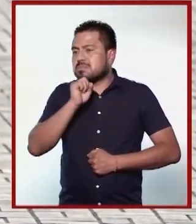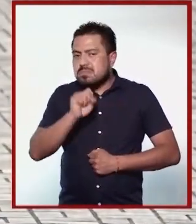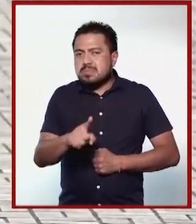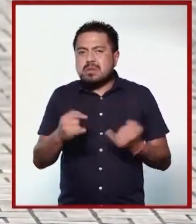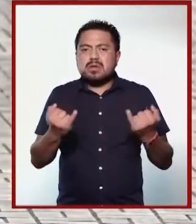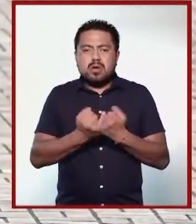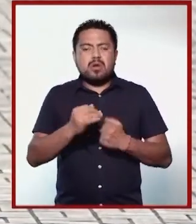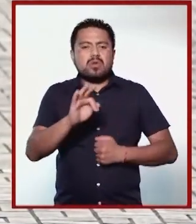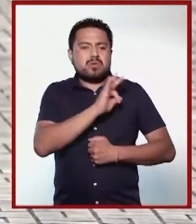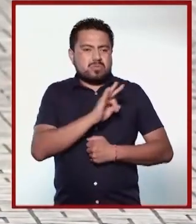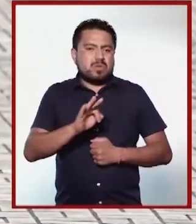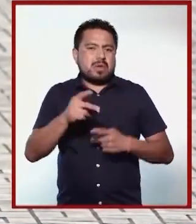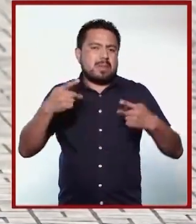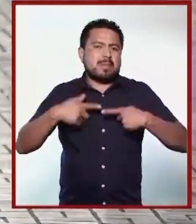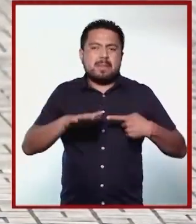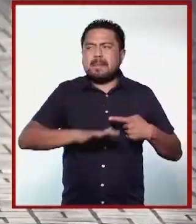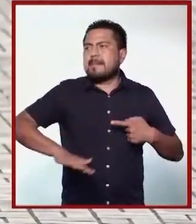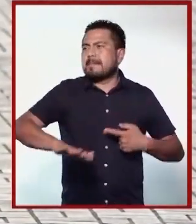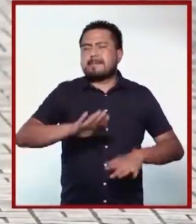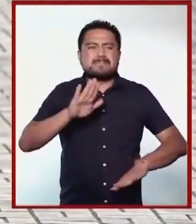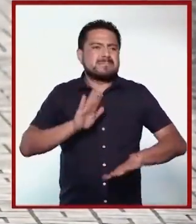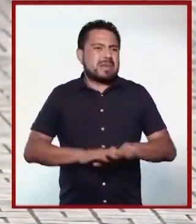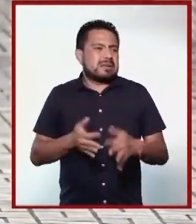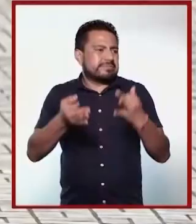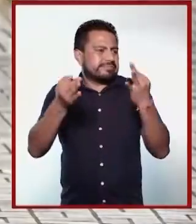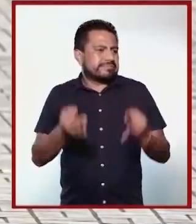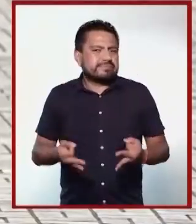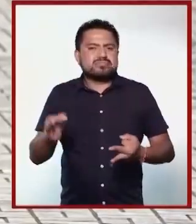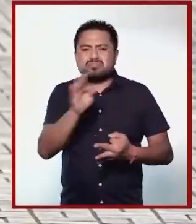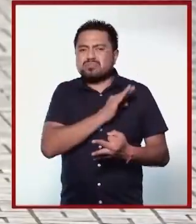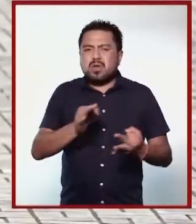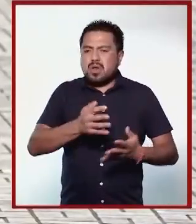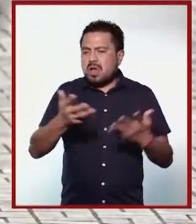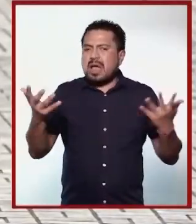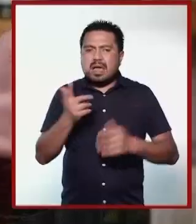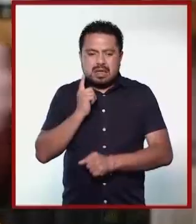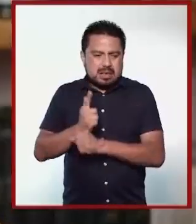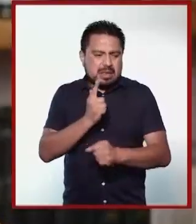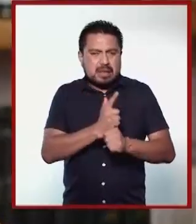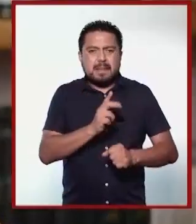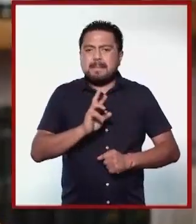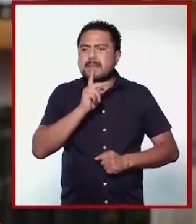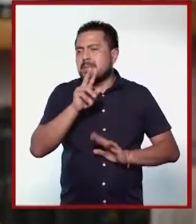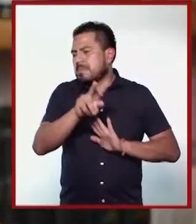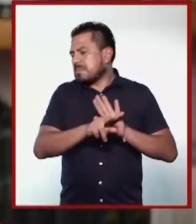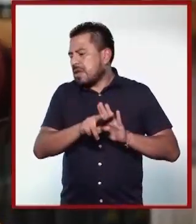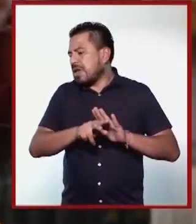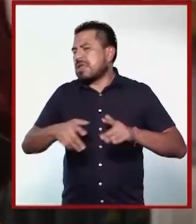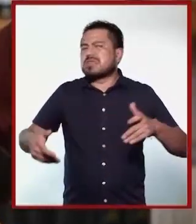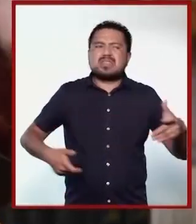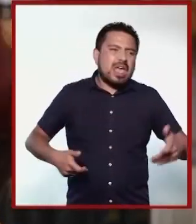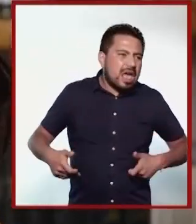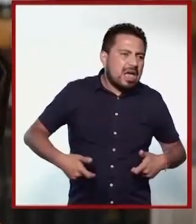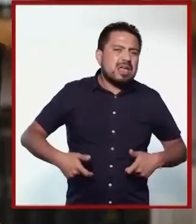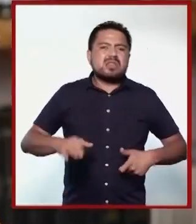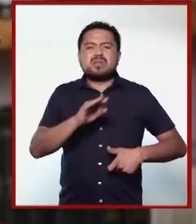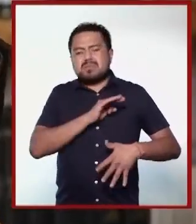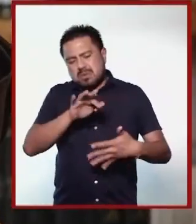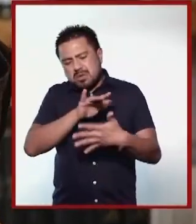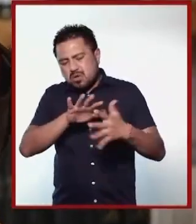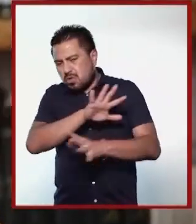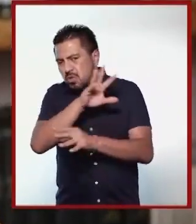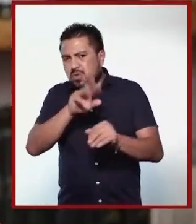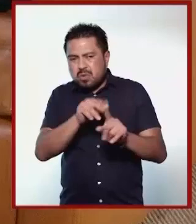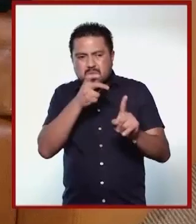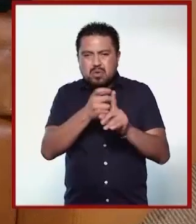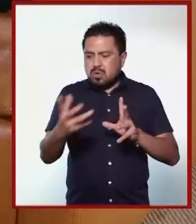porque podamos ser ciudadanos más íntegros, que podamos hacer y ver mejores películas, mejores obras de teatro, literatura. Todo esto está